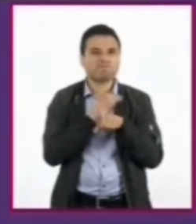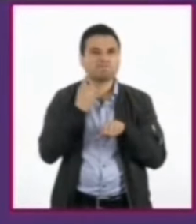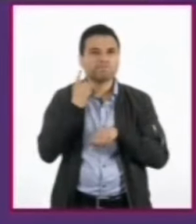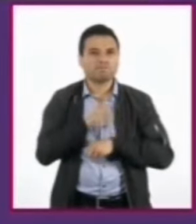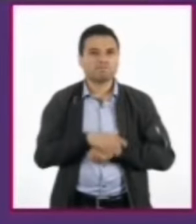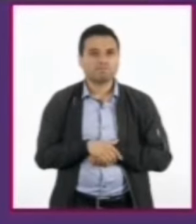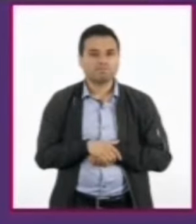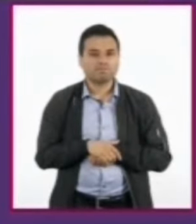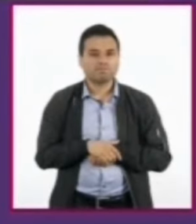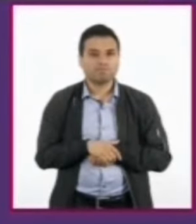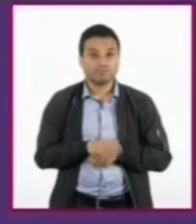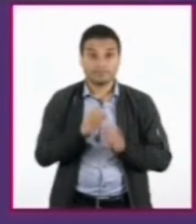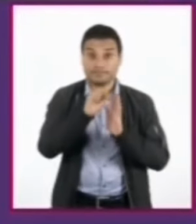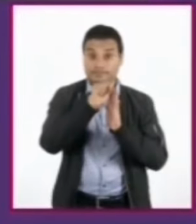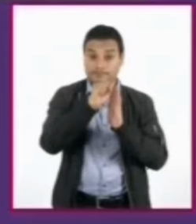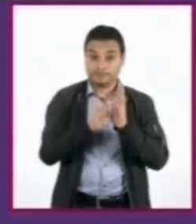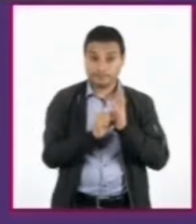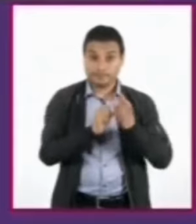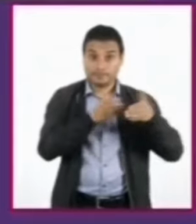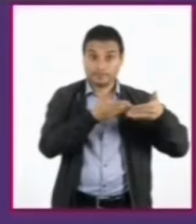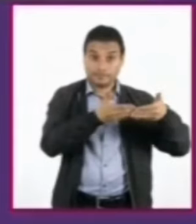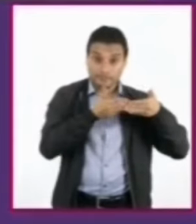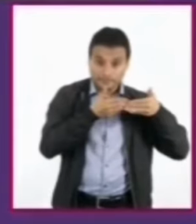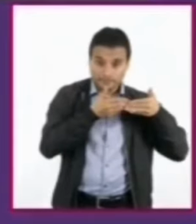sistemas, cerrado y abierto.